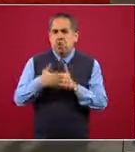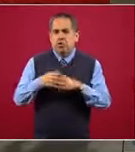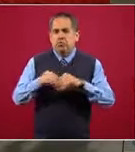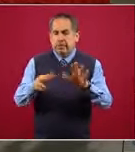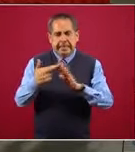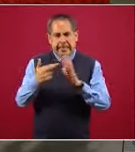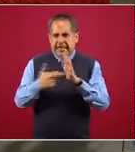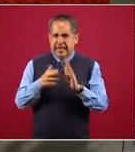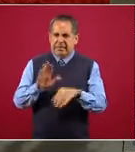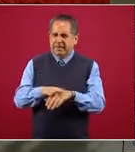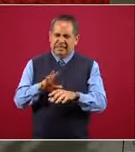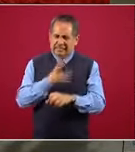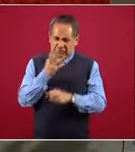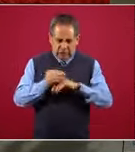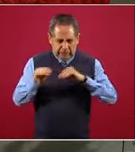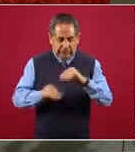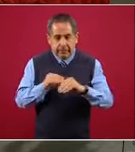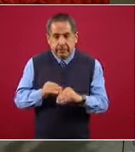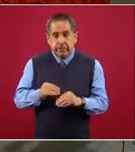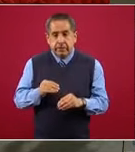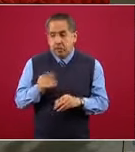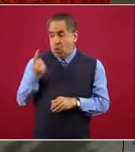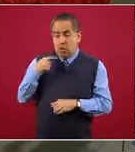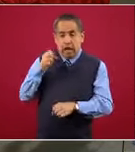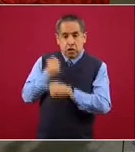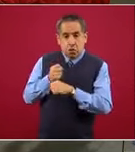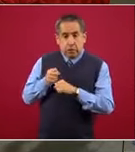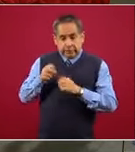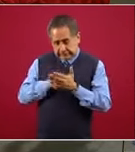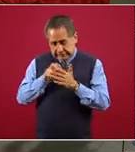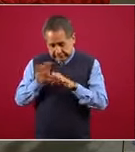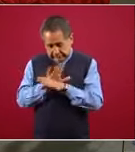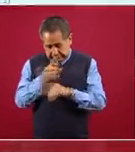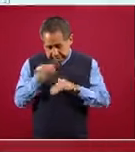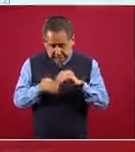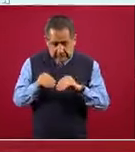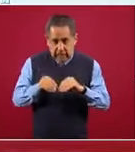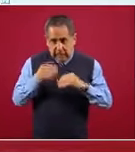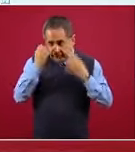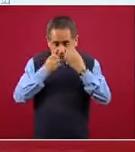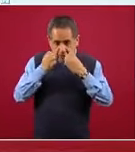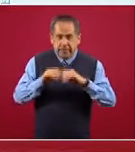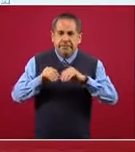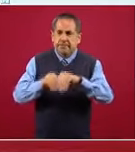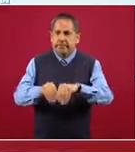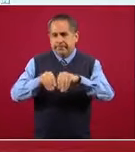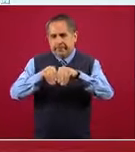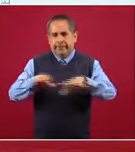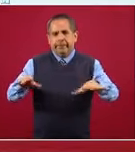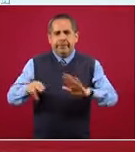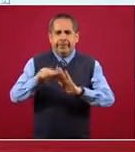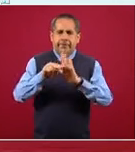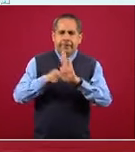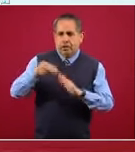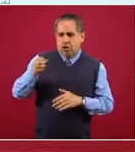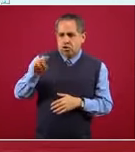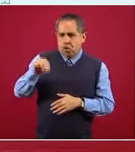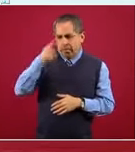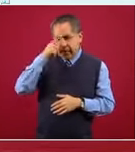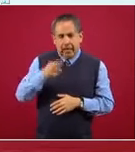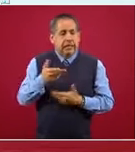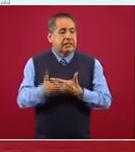ya su actualización, porque se actualizó en el año pasado y está en los procesos de revisión, que es la norma que regula los servicios